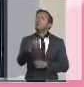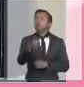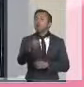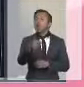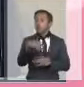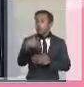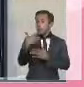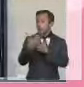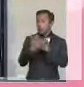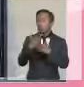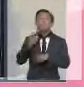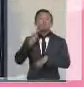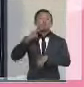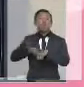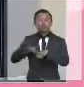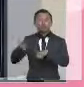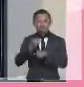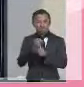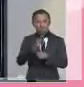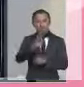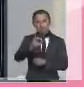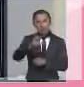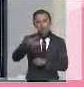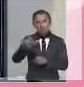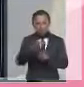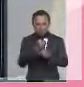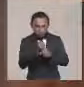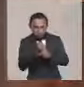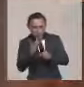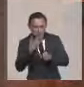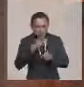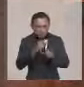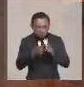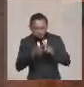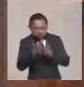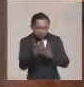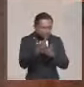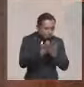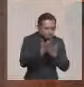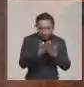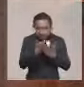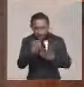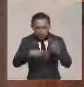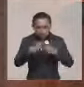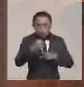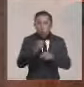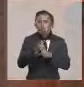al fiscal anticorrupción? Parte de ser implacables contra la corrupción y cerrar